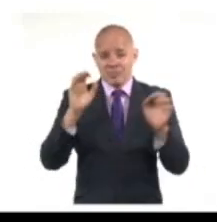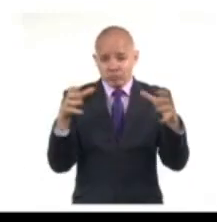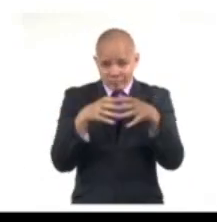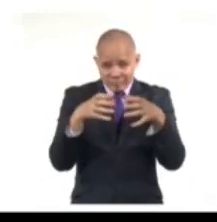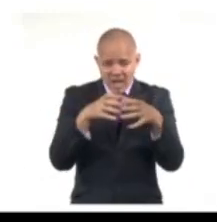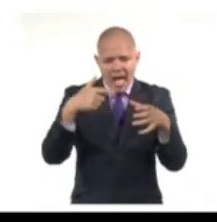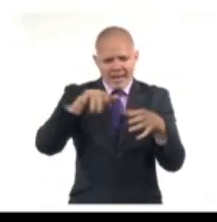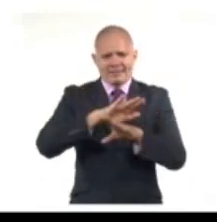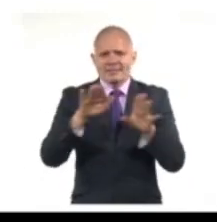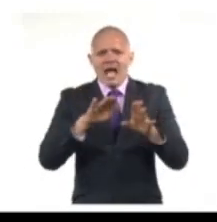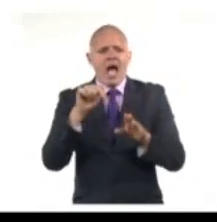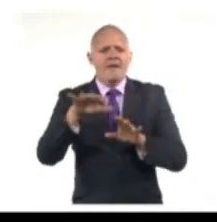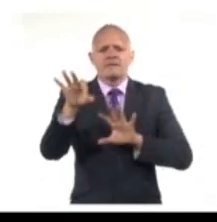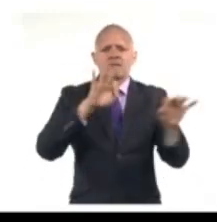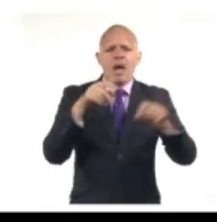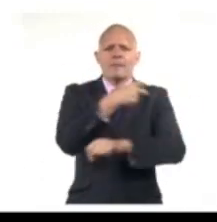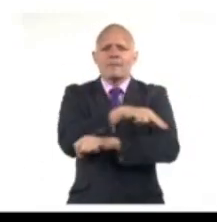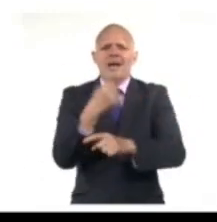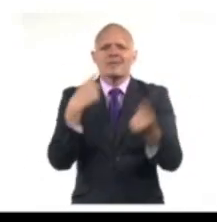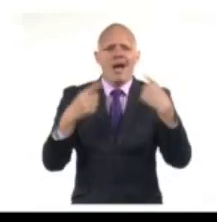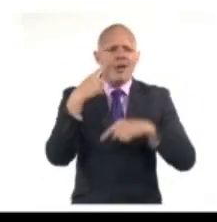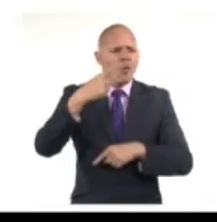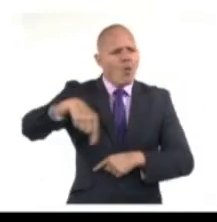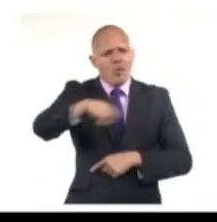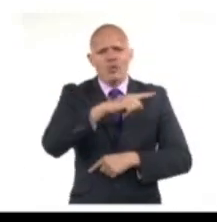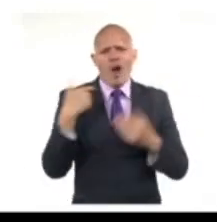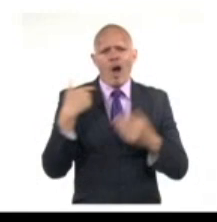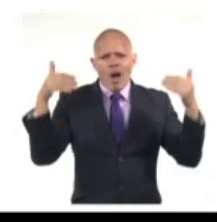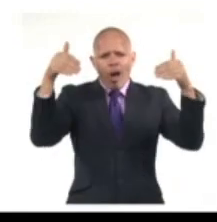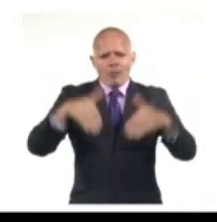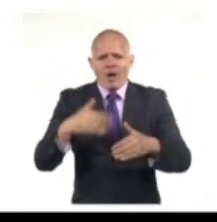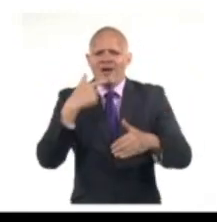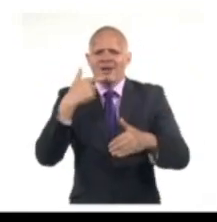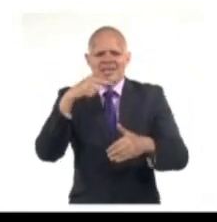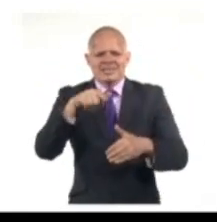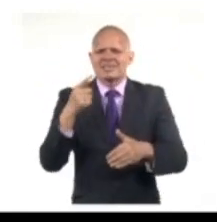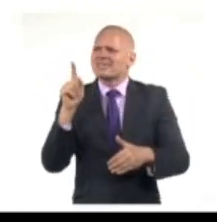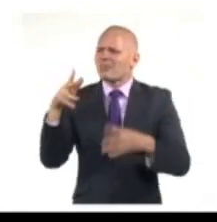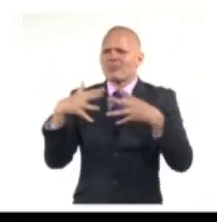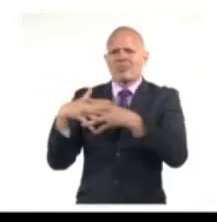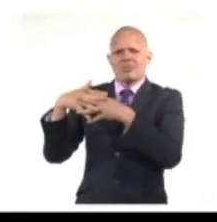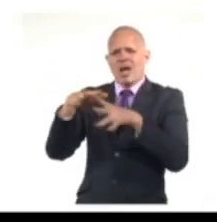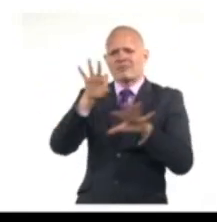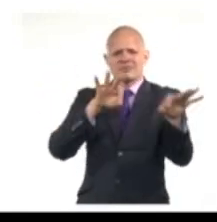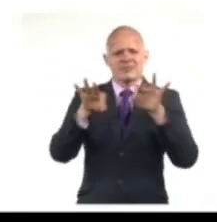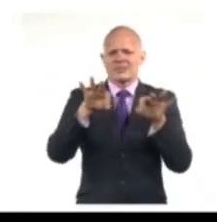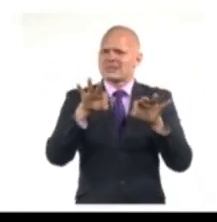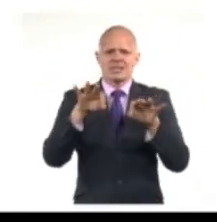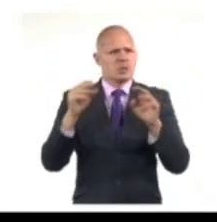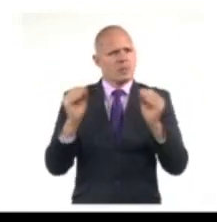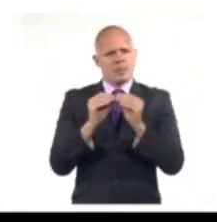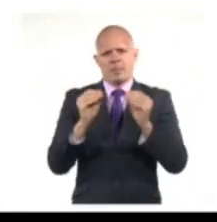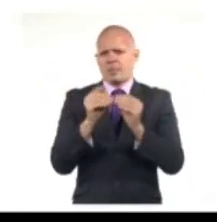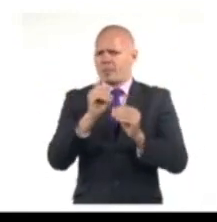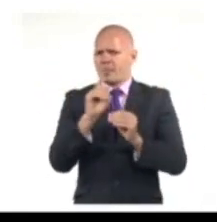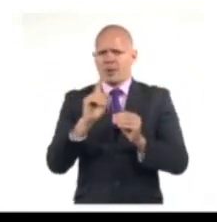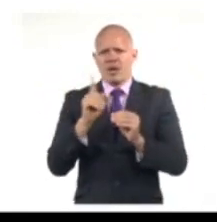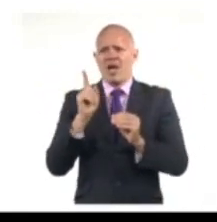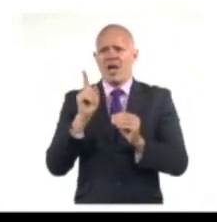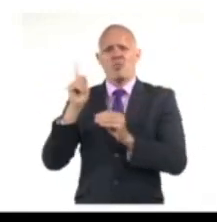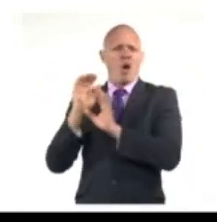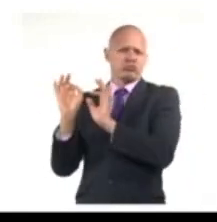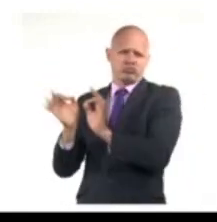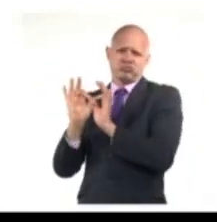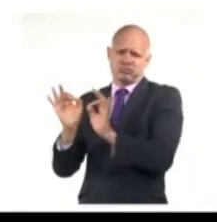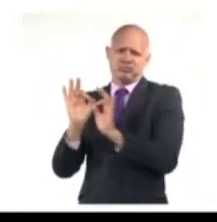discriminatorio y selectivo. Exclusiones de esta naturaleza confirman que los Estados Unidos concibieron y utilizan este mecanismo de